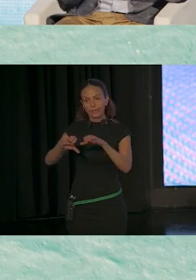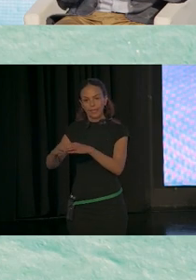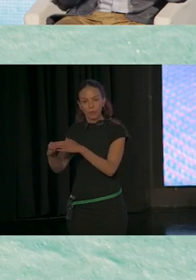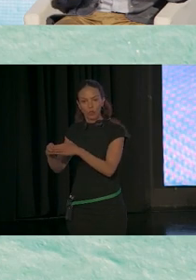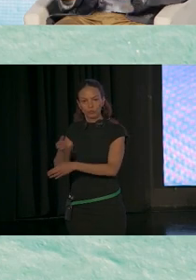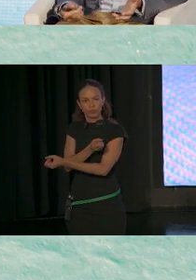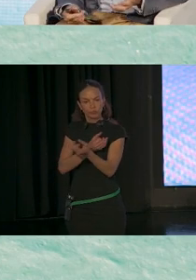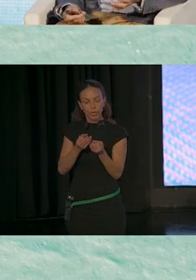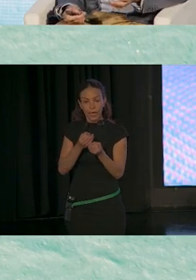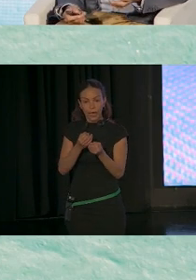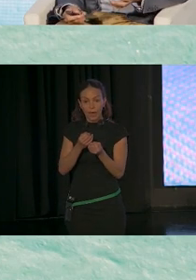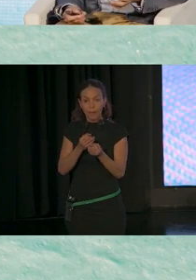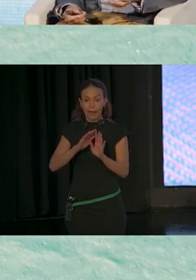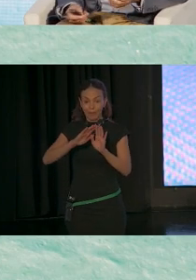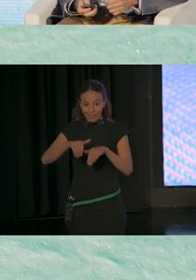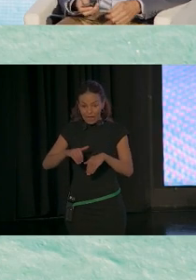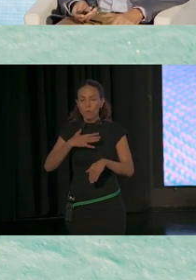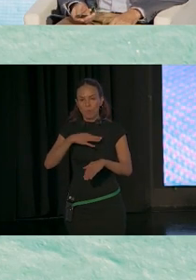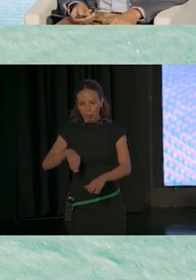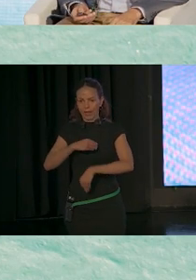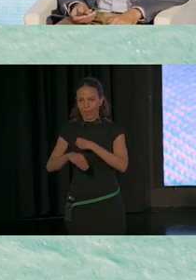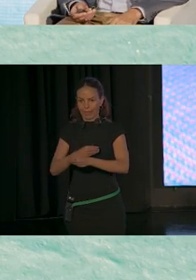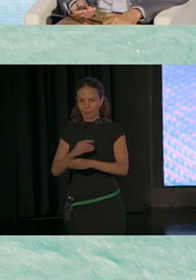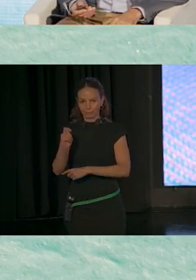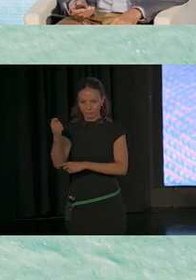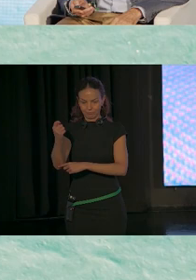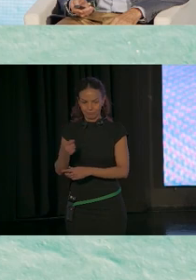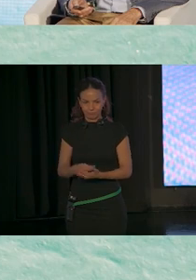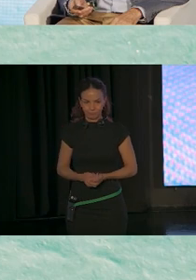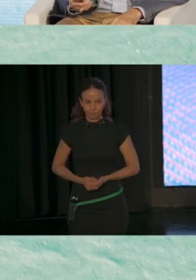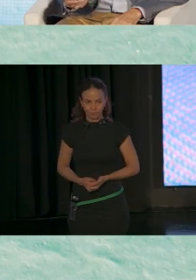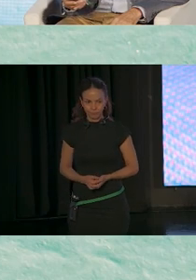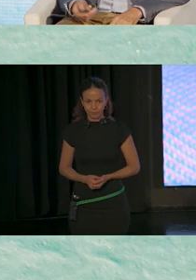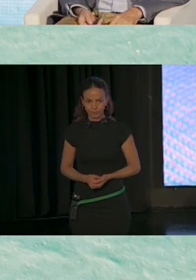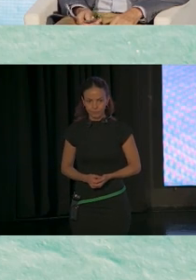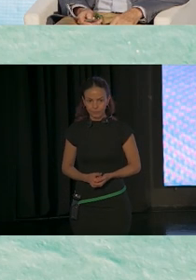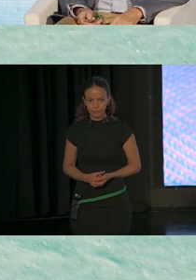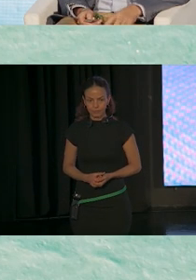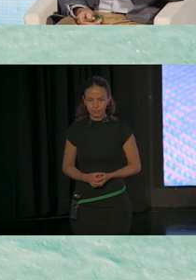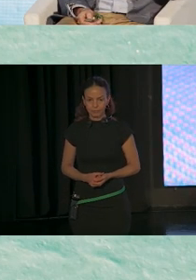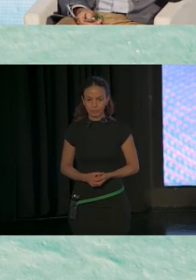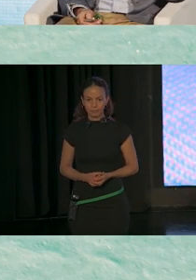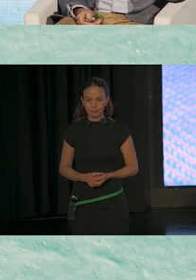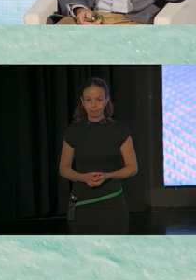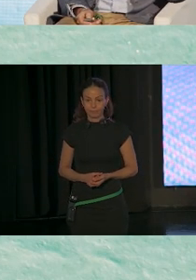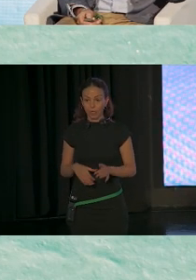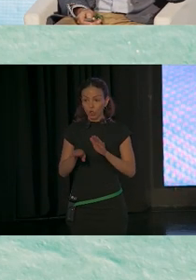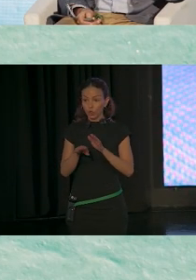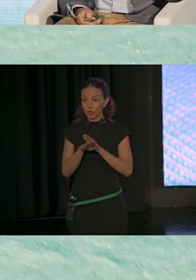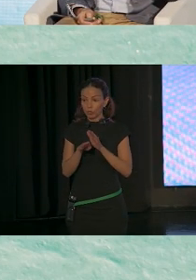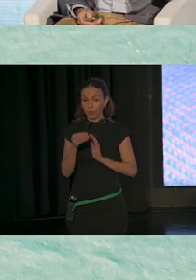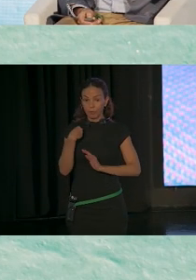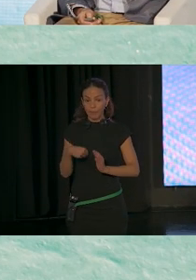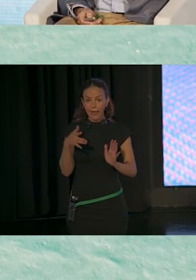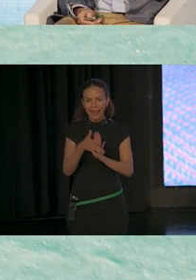eso finalmente sea viable. Siguiendo en esa línea, la